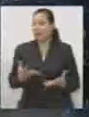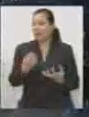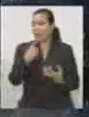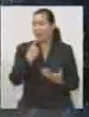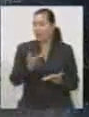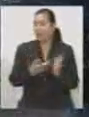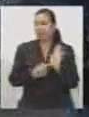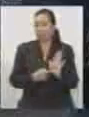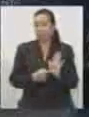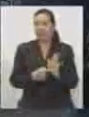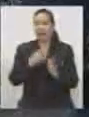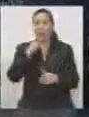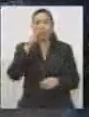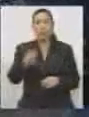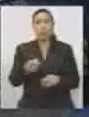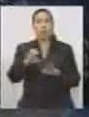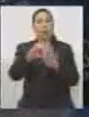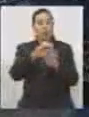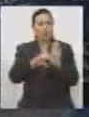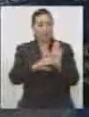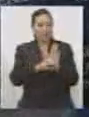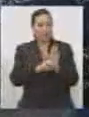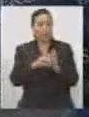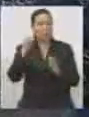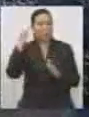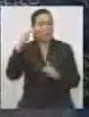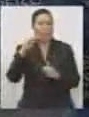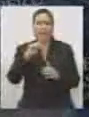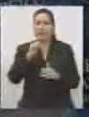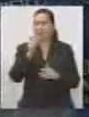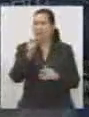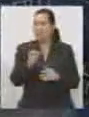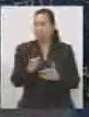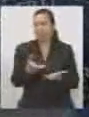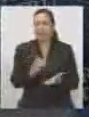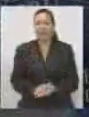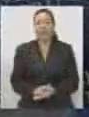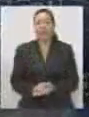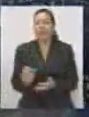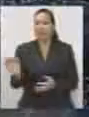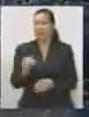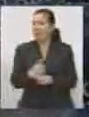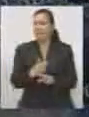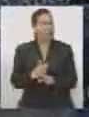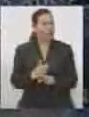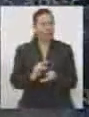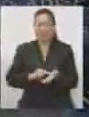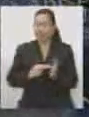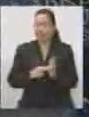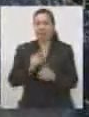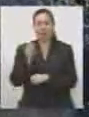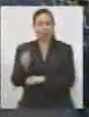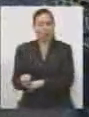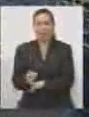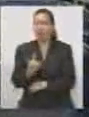resaltar que las denuncias constitucionales a magistrados son personalísimas y de ninguna manera significan un ataque